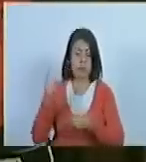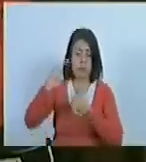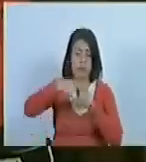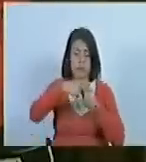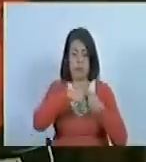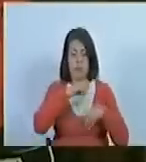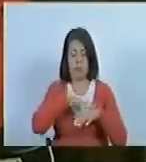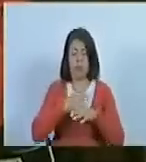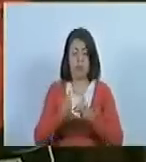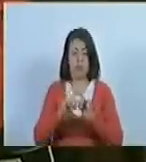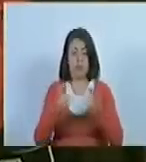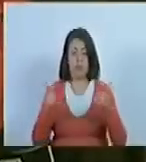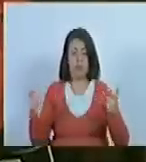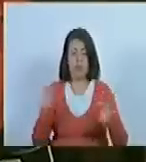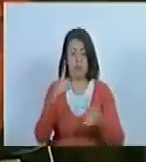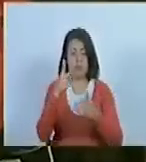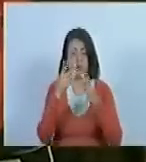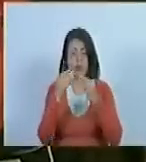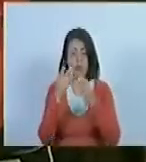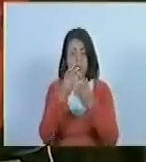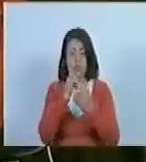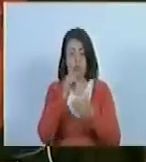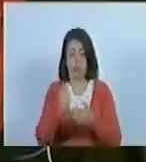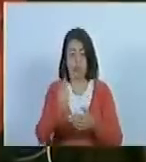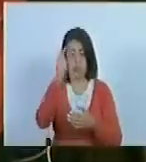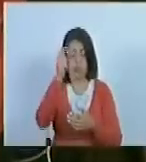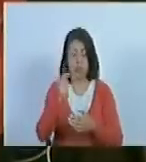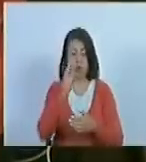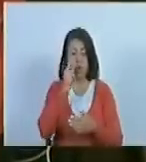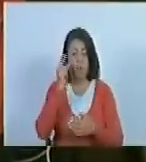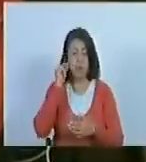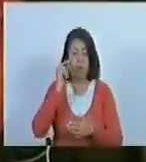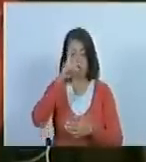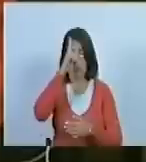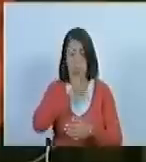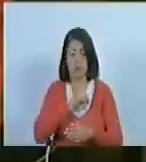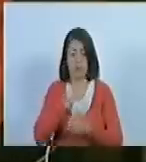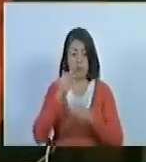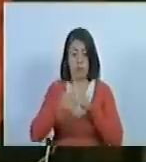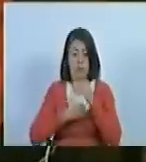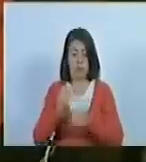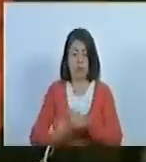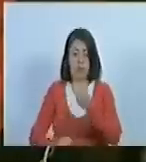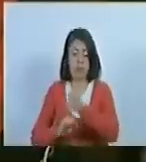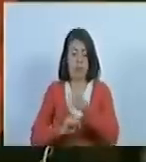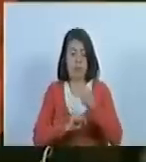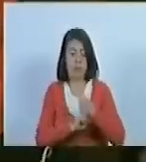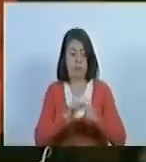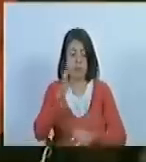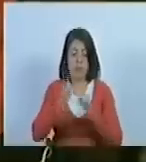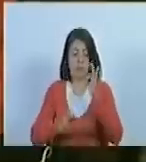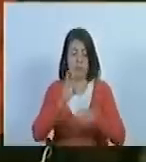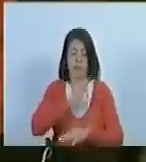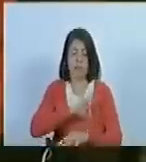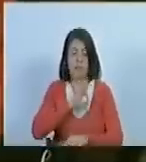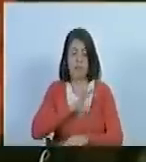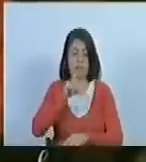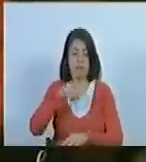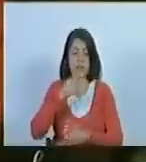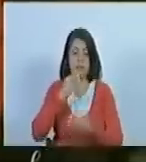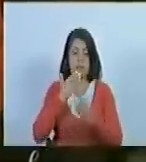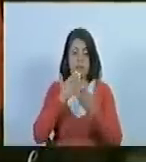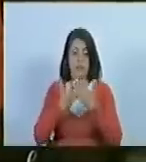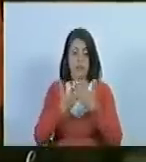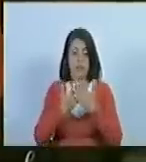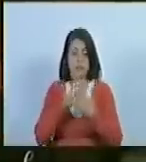país, somos un gran número de diputados y diputadas con discapacidad que le estamos aportando a esta justicia social también.